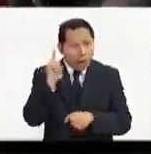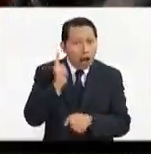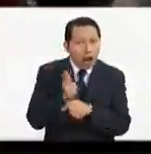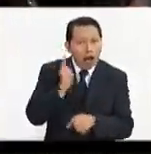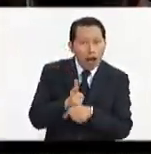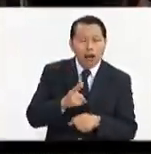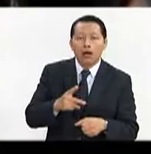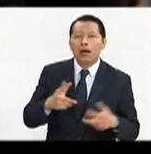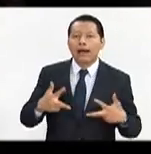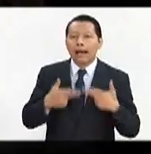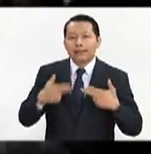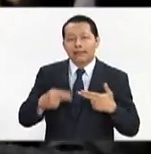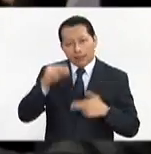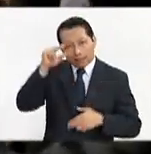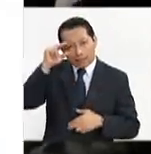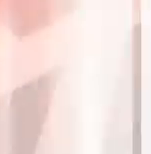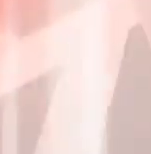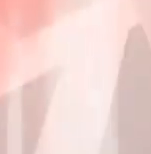oportuna del cáncer de mama.